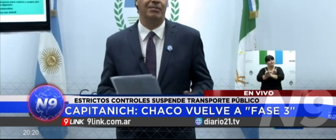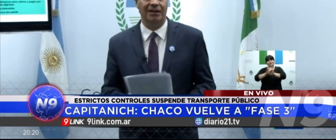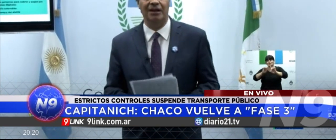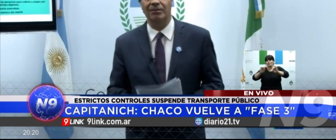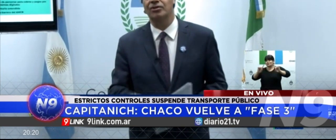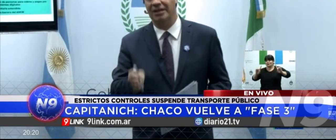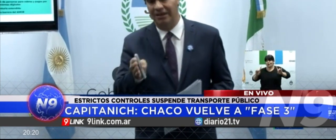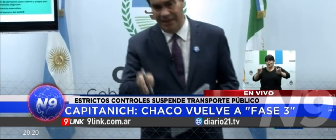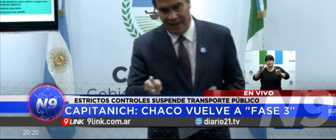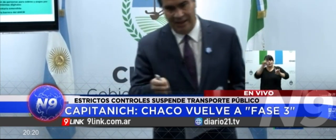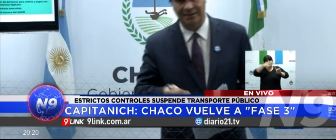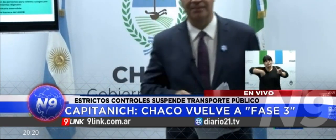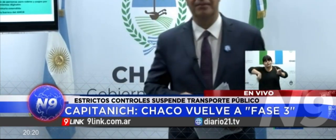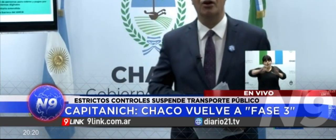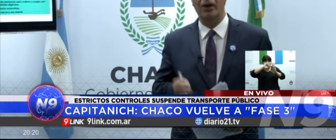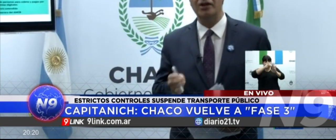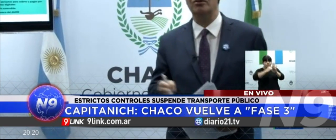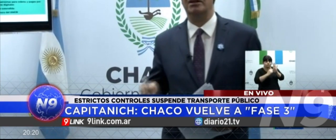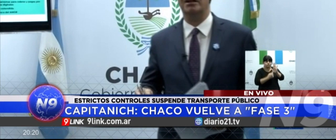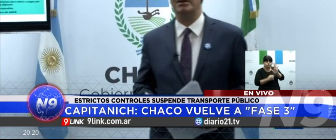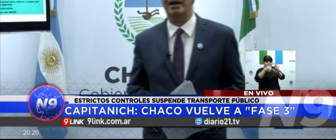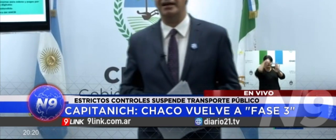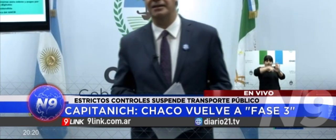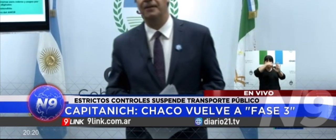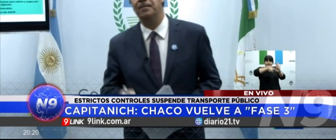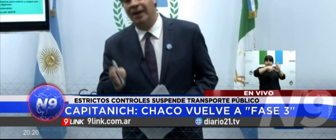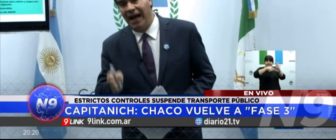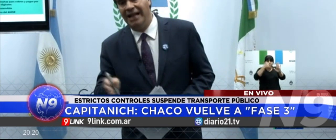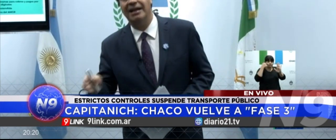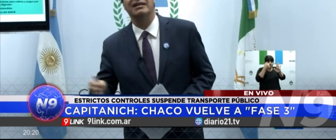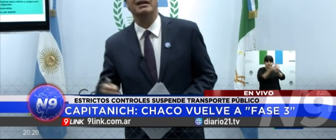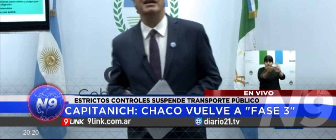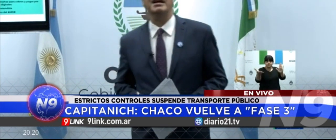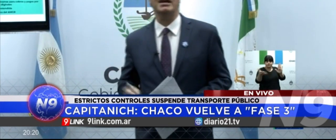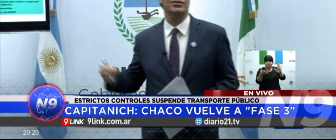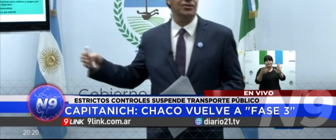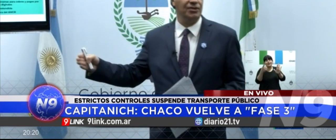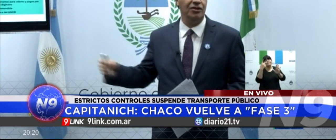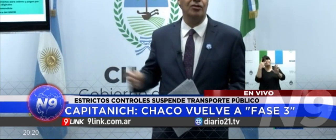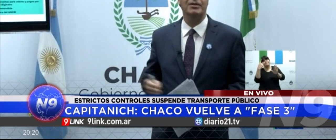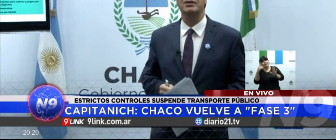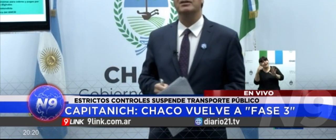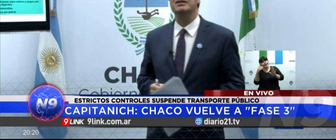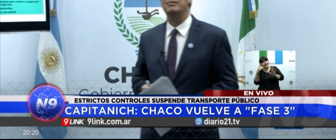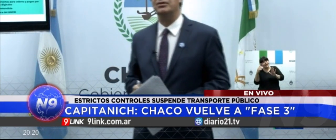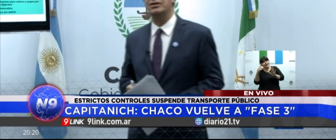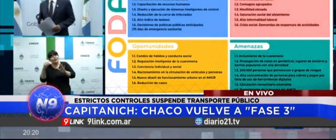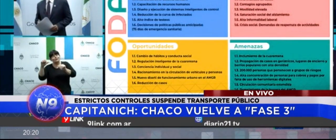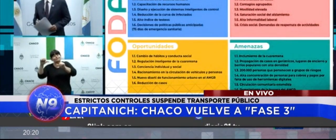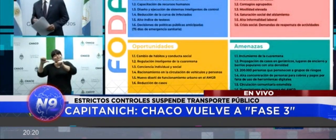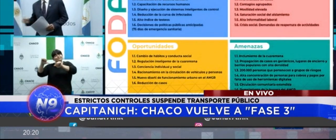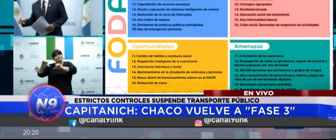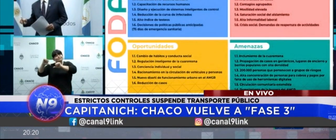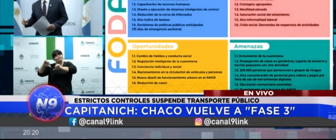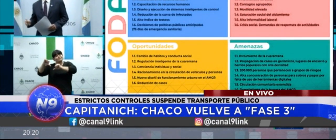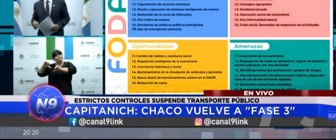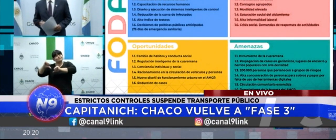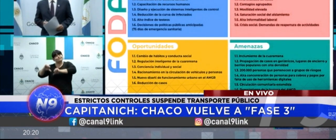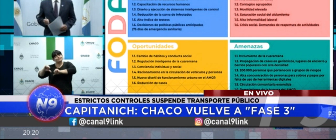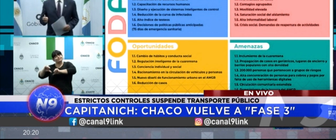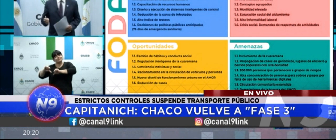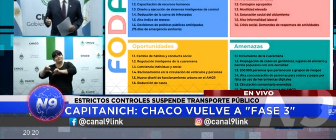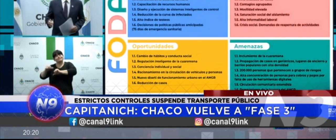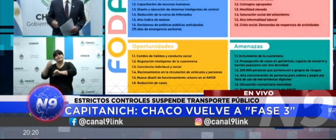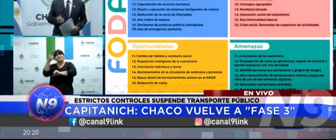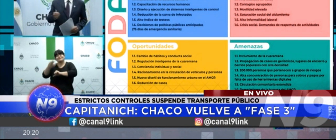también tenemos debilidades. ¿Cuáles son nuestras debilidades? Hay alta letalidad de casos, 5,56%, 4%